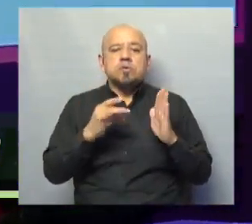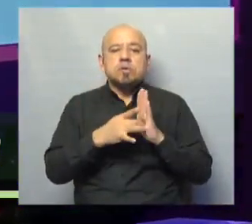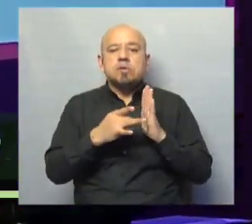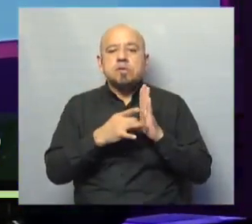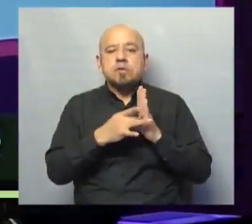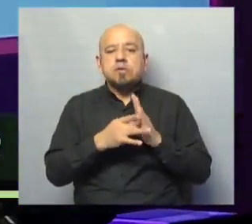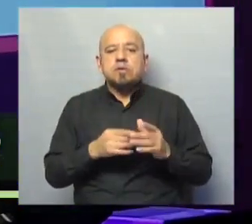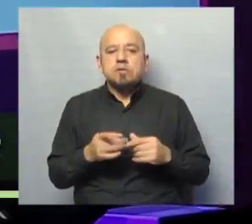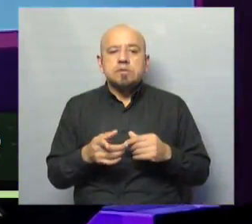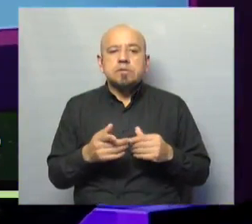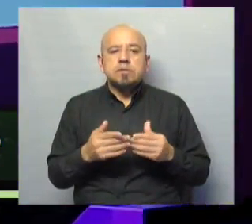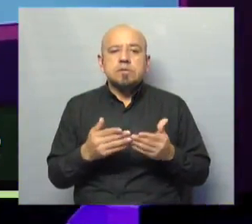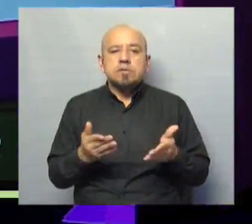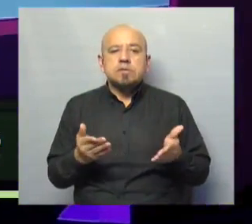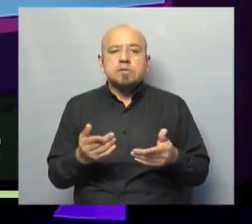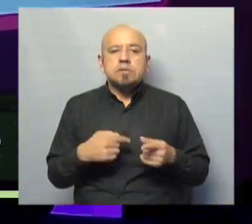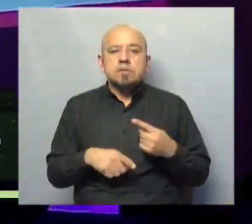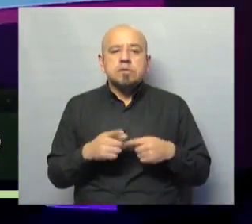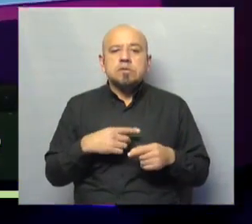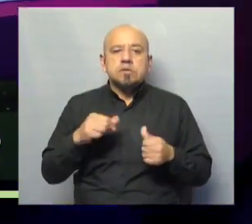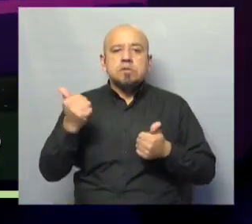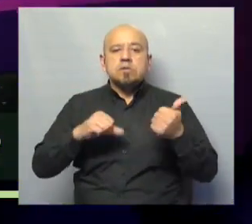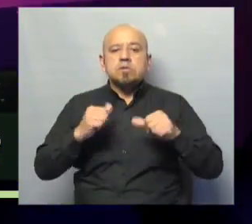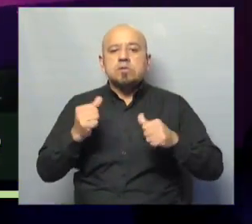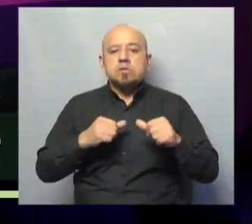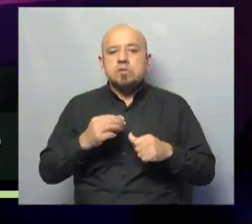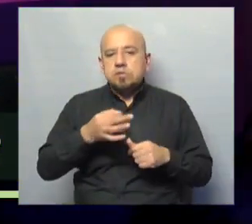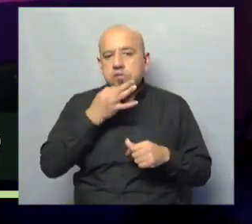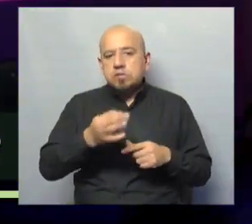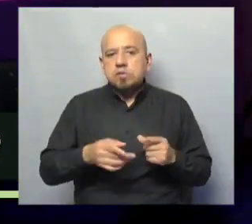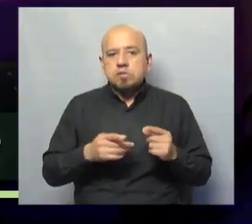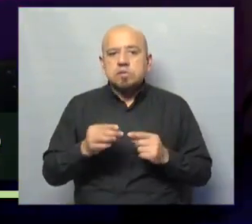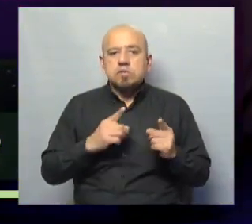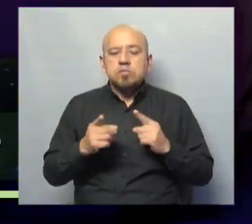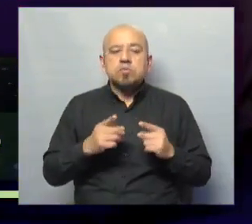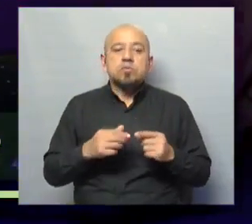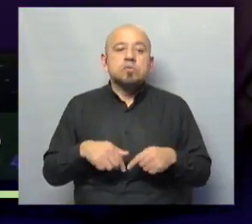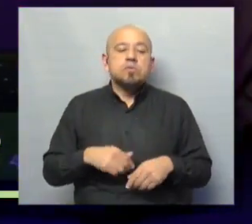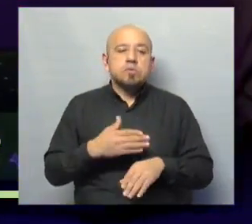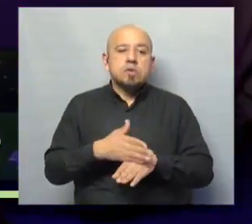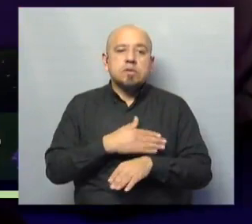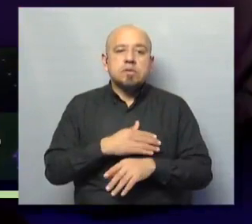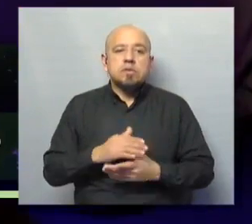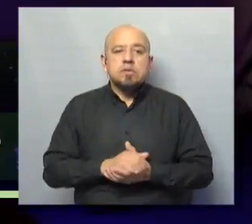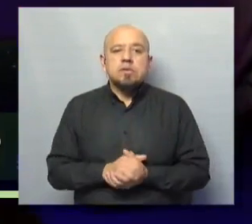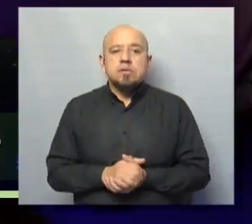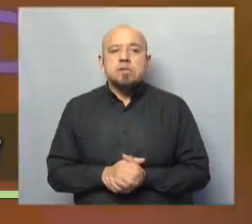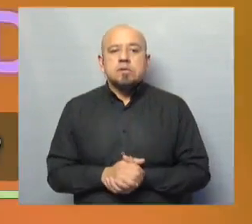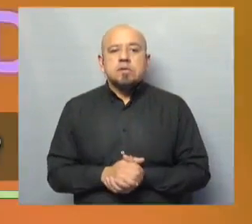para los resultados que se trabajan los laboratorios nos comentaba esto hace algunos minutos antes de comenzar la actividad